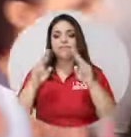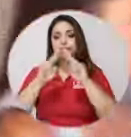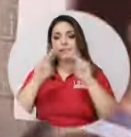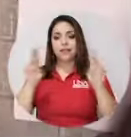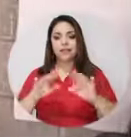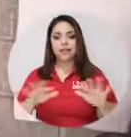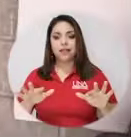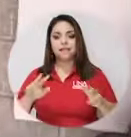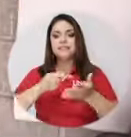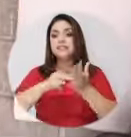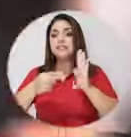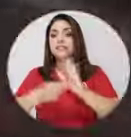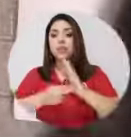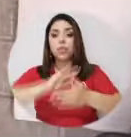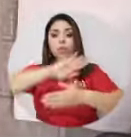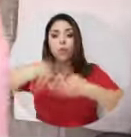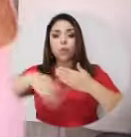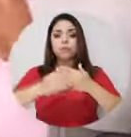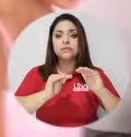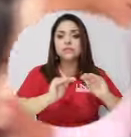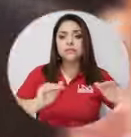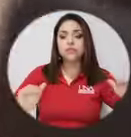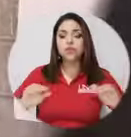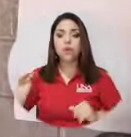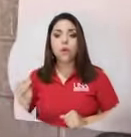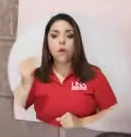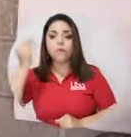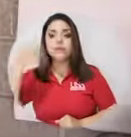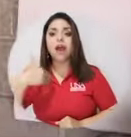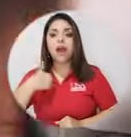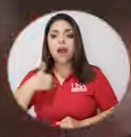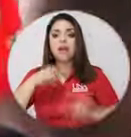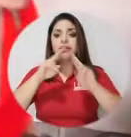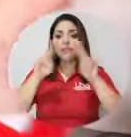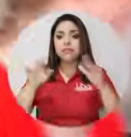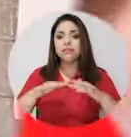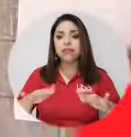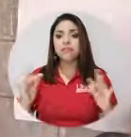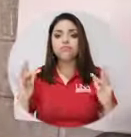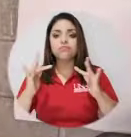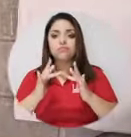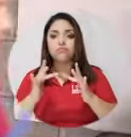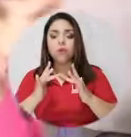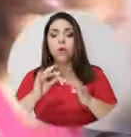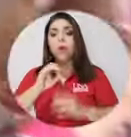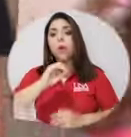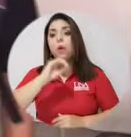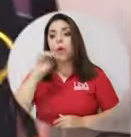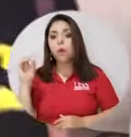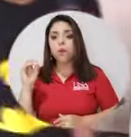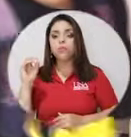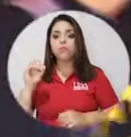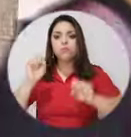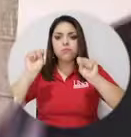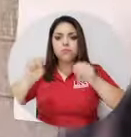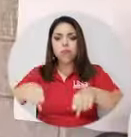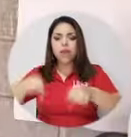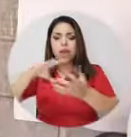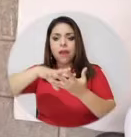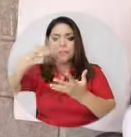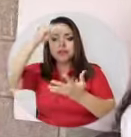es decir, no todo mundo tiene la misma conectividad a Internet ni los mismos niveles de